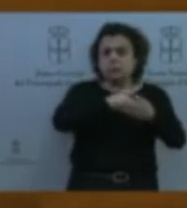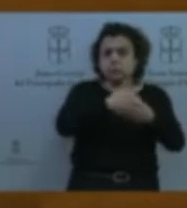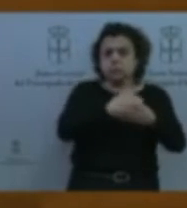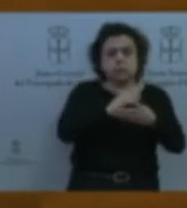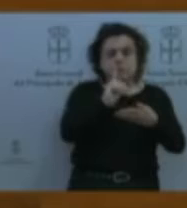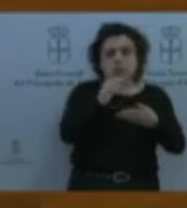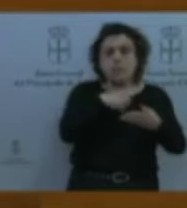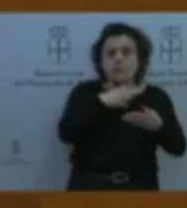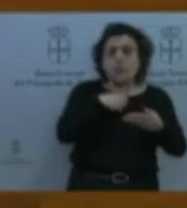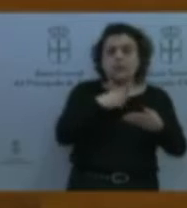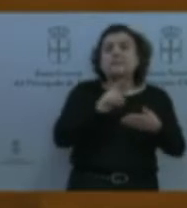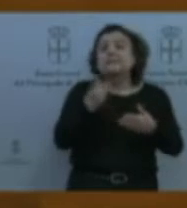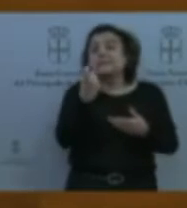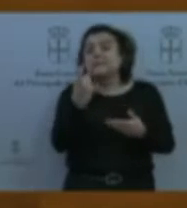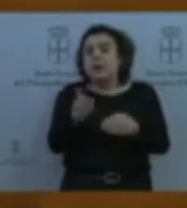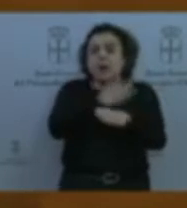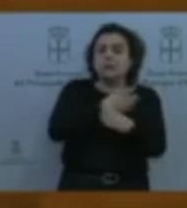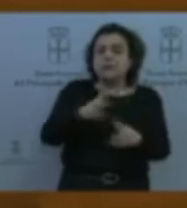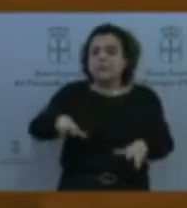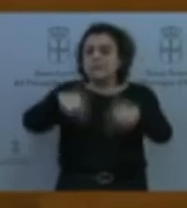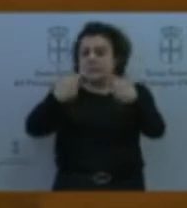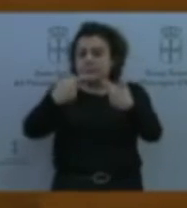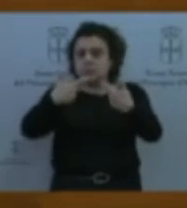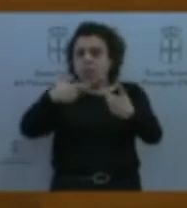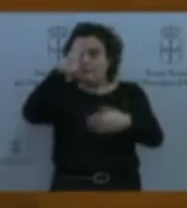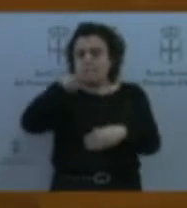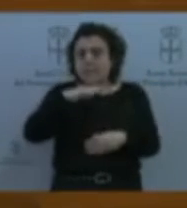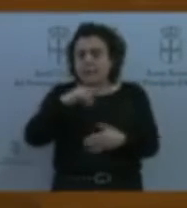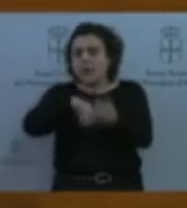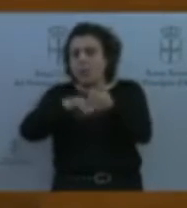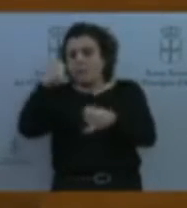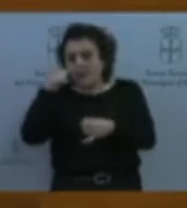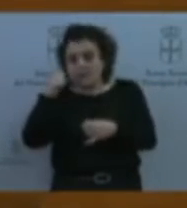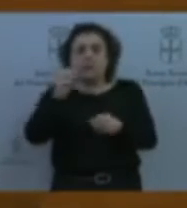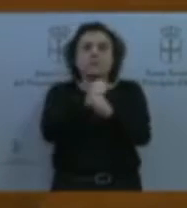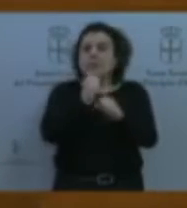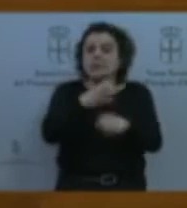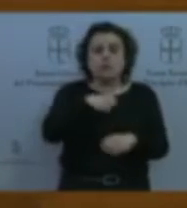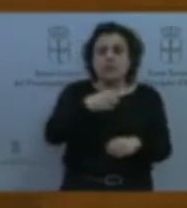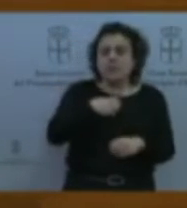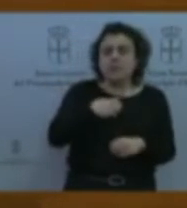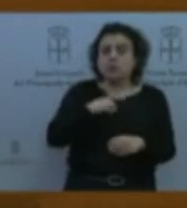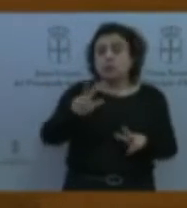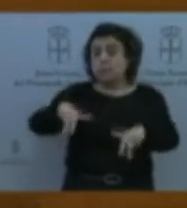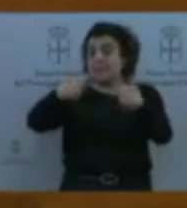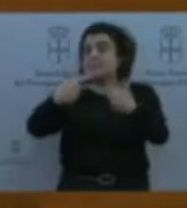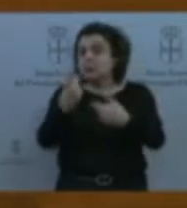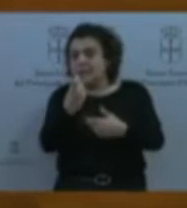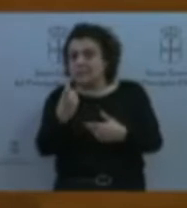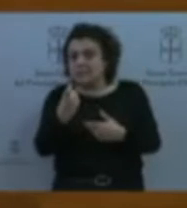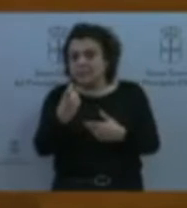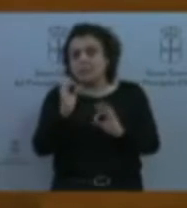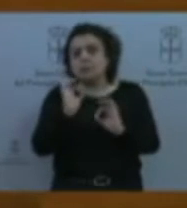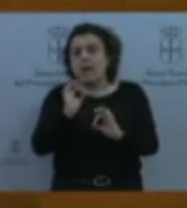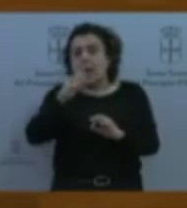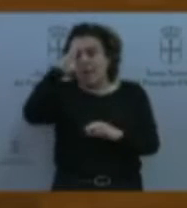trabajar sin que nos diese permiso nuestro padre o nuestro marido. Por tanto, no elegíamos los trabajos, los empleos a los que queríamos dedicarnos, sino que eran, en este caso, los varones quienes nos